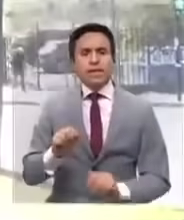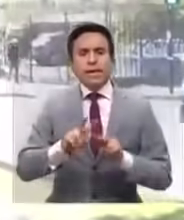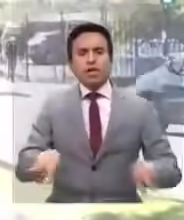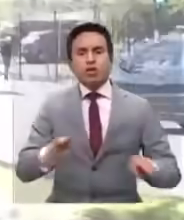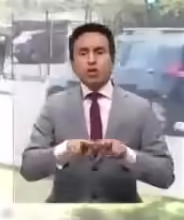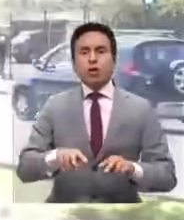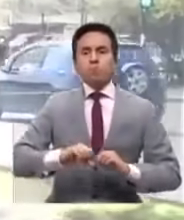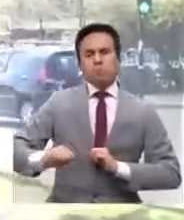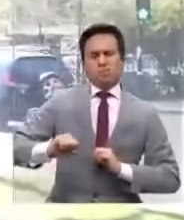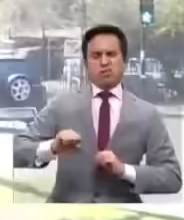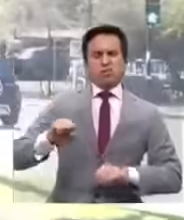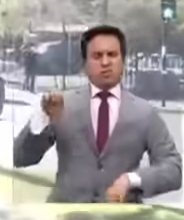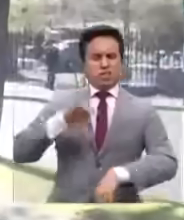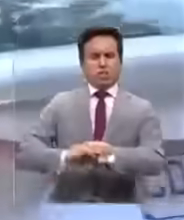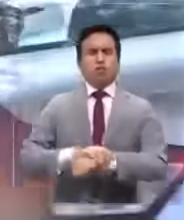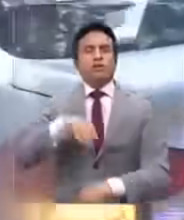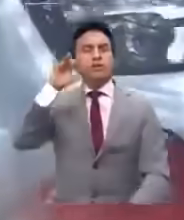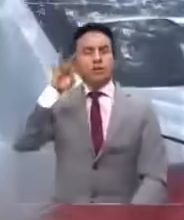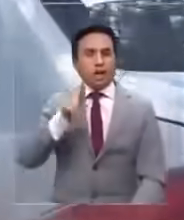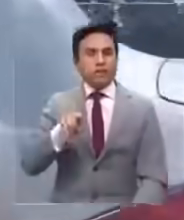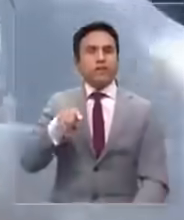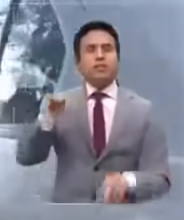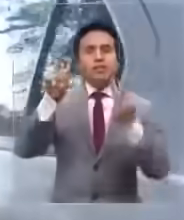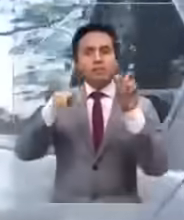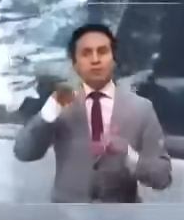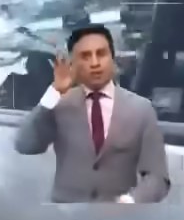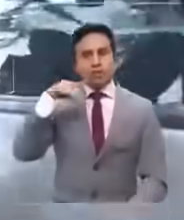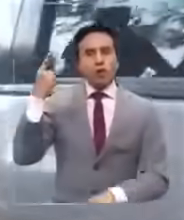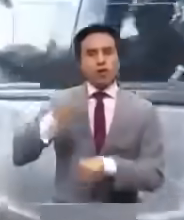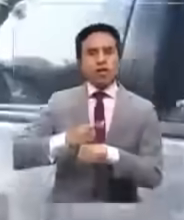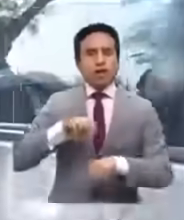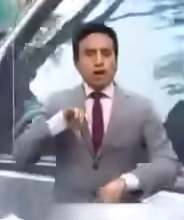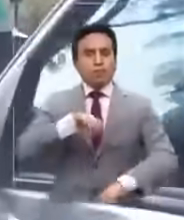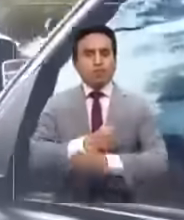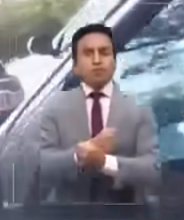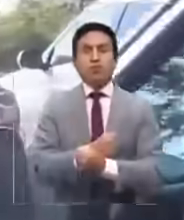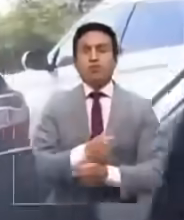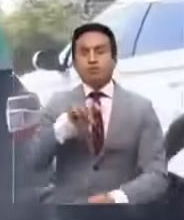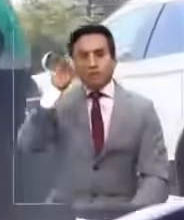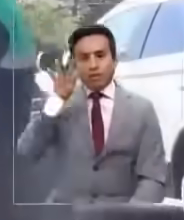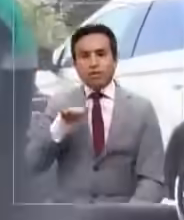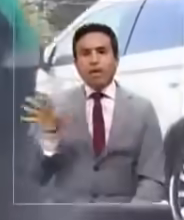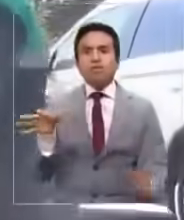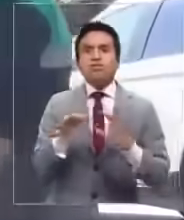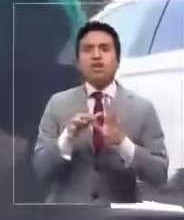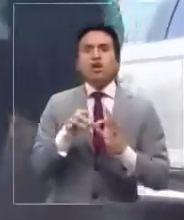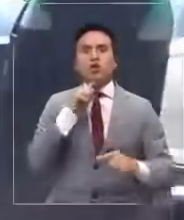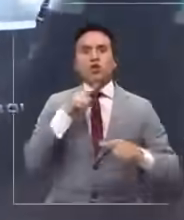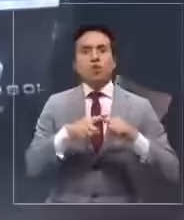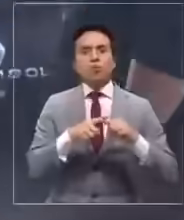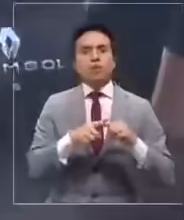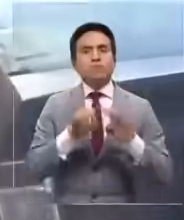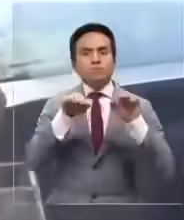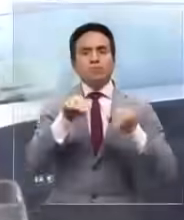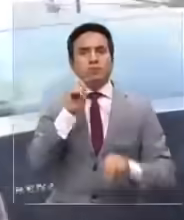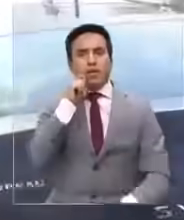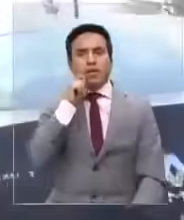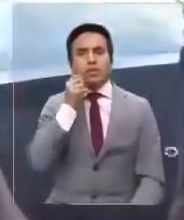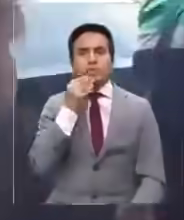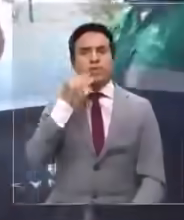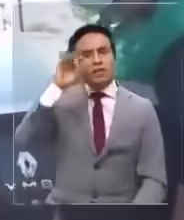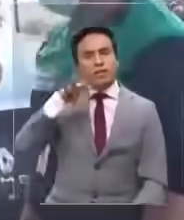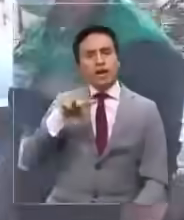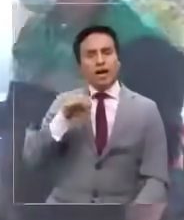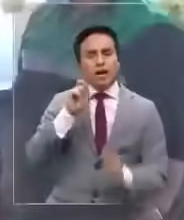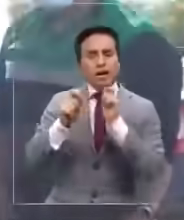Tranquilo. Se opusieron a la detención porque sabían muy bien de qué se trataban las órdenes de aprehensión vigentes que tenían asociadas a sus nombres y por lo mismo sabían también